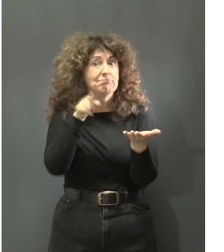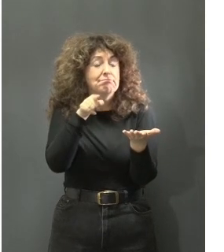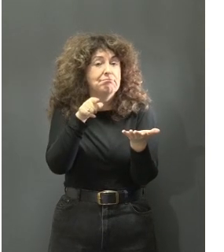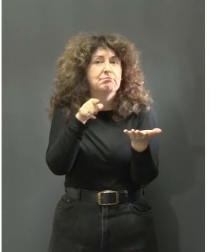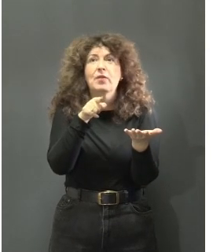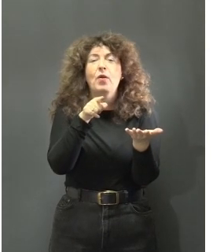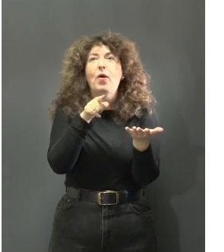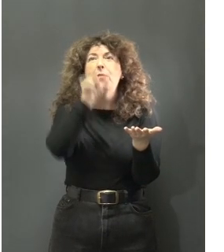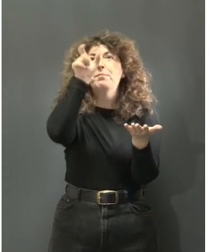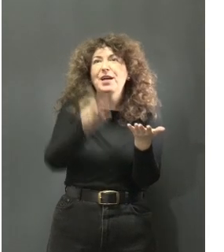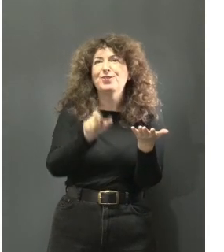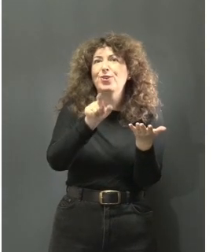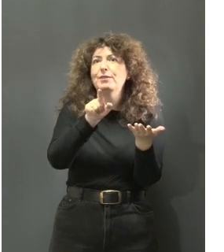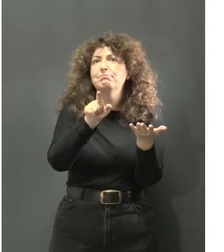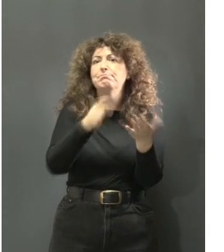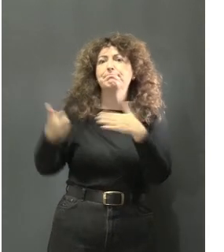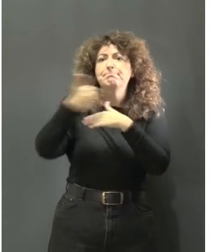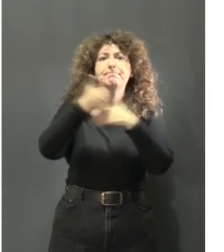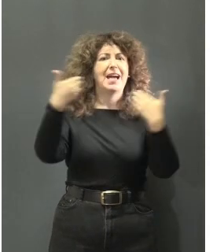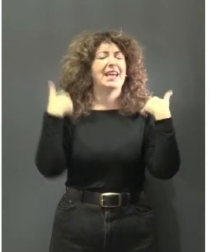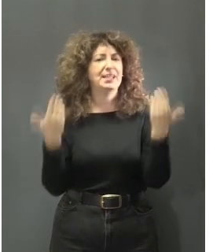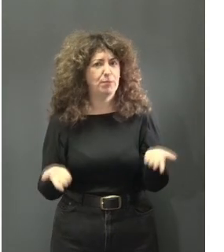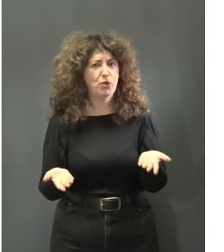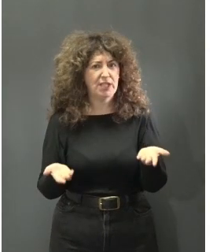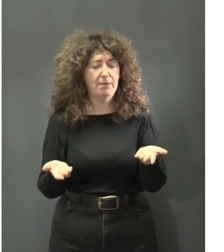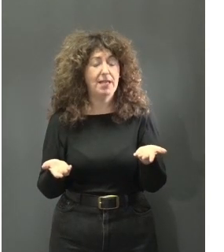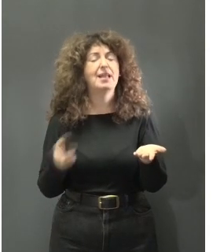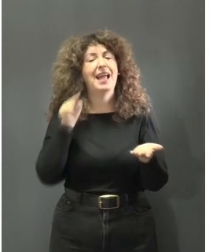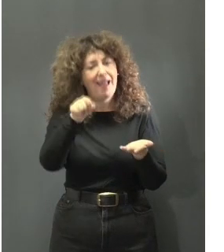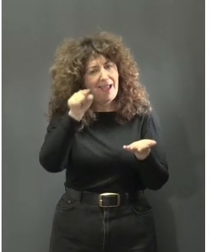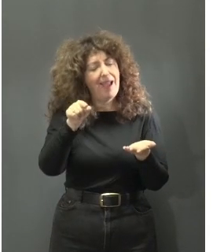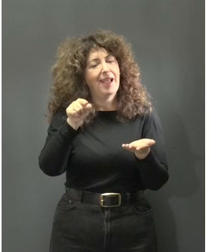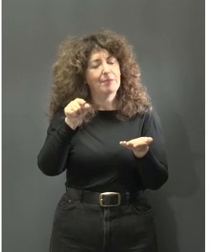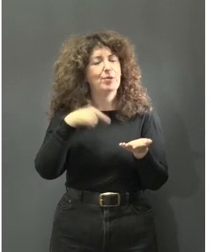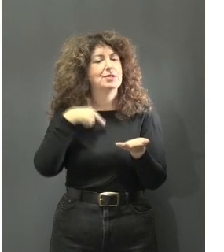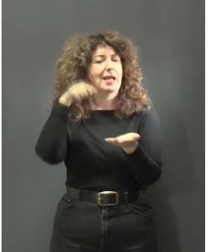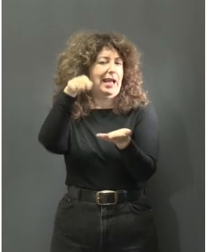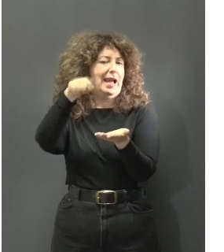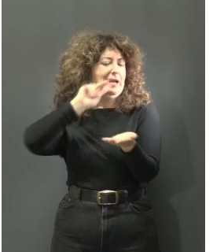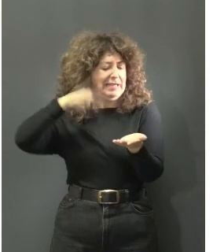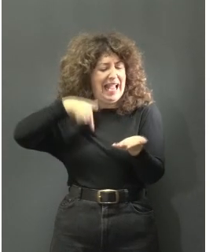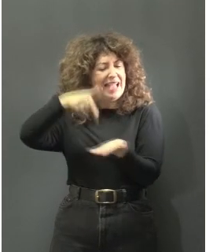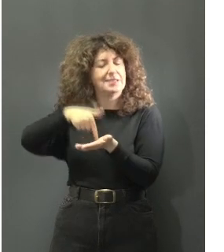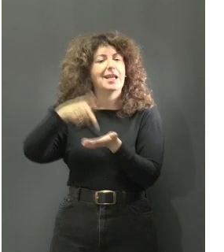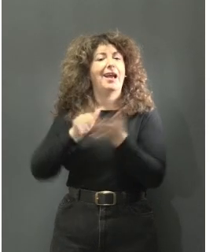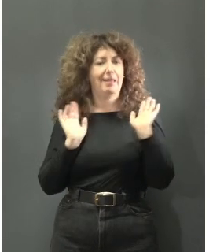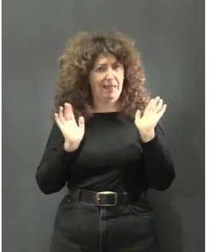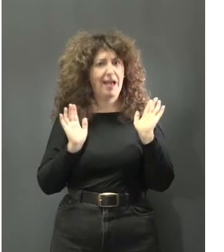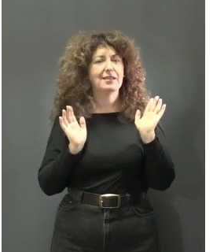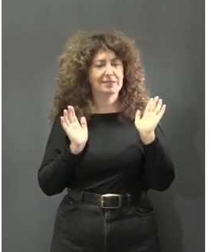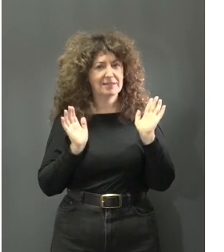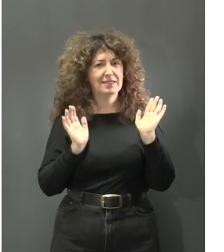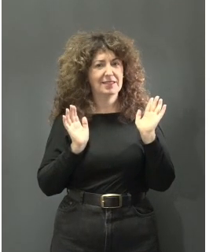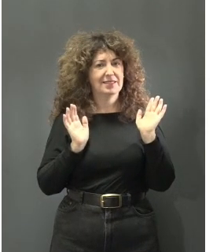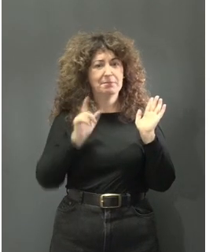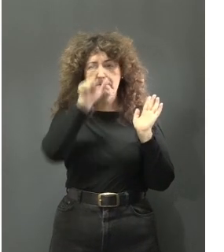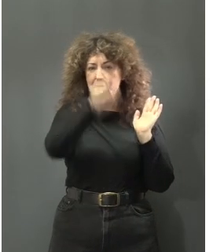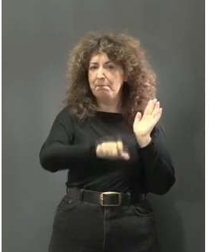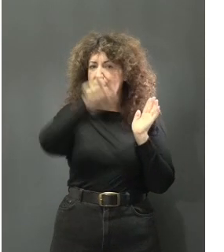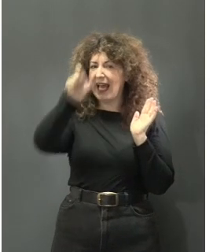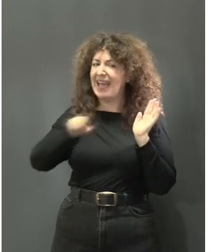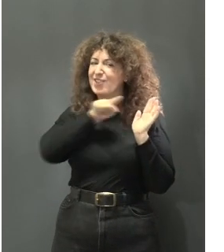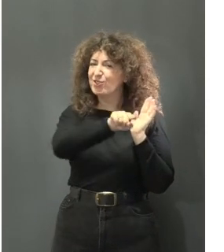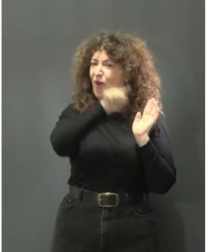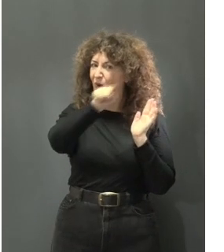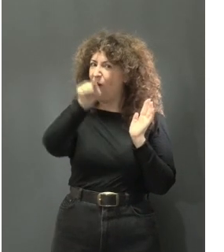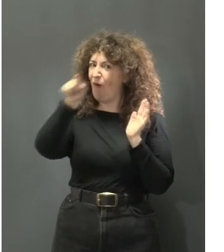de una responsabilidad en un centro, y es algo que esa exigencia tiene que partir de las personas que tienen